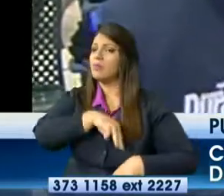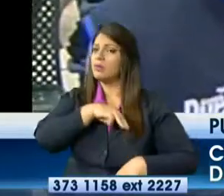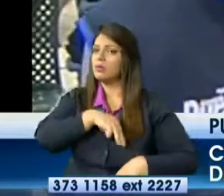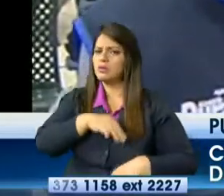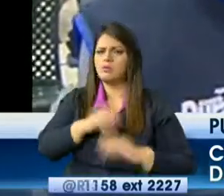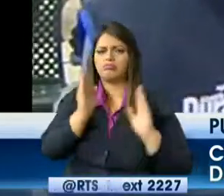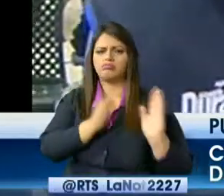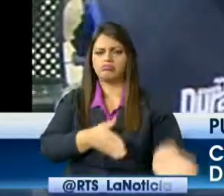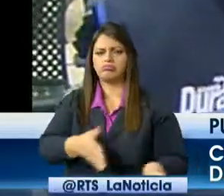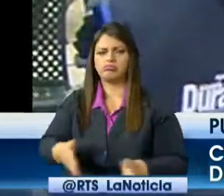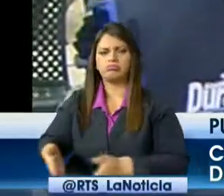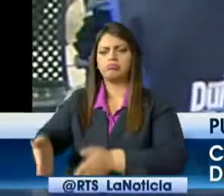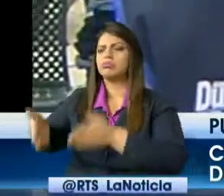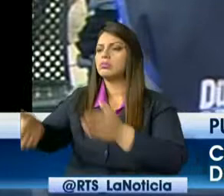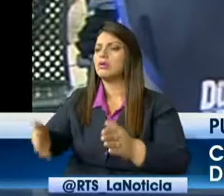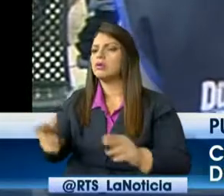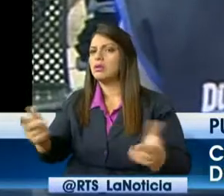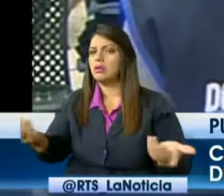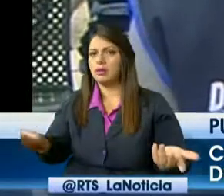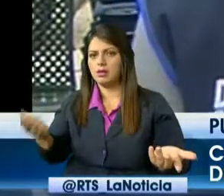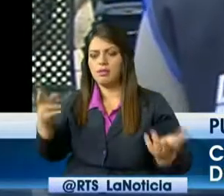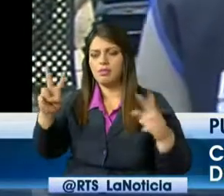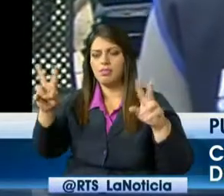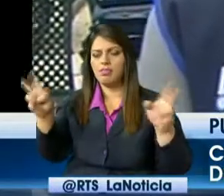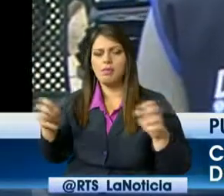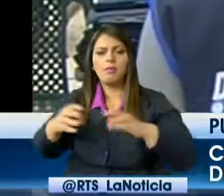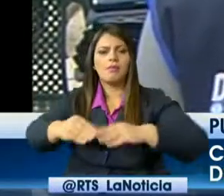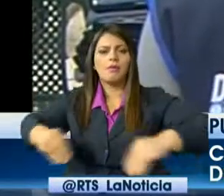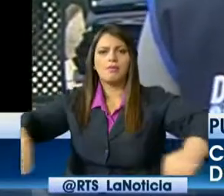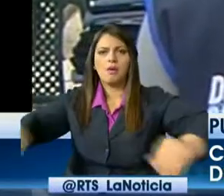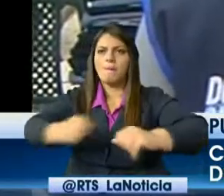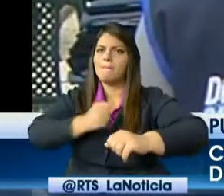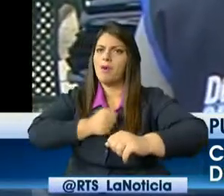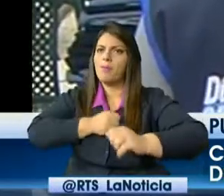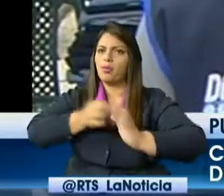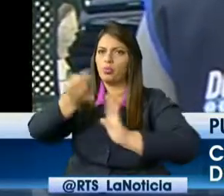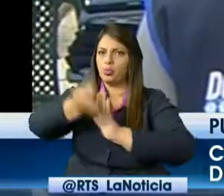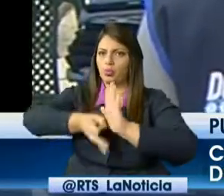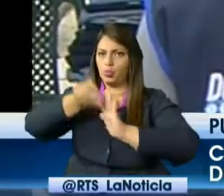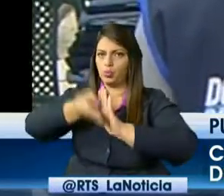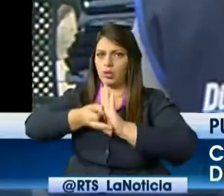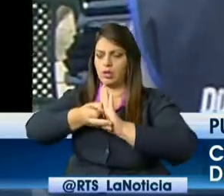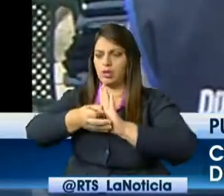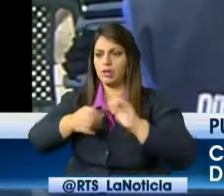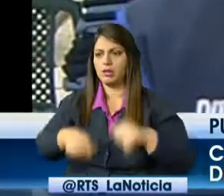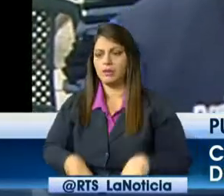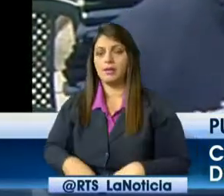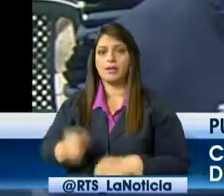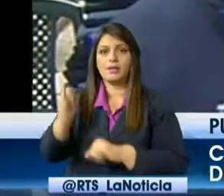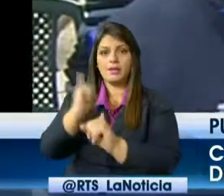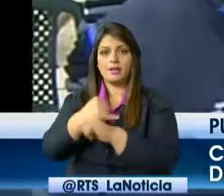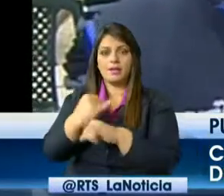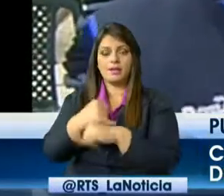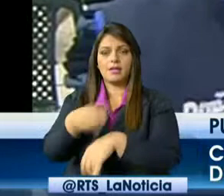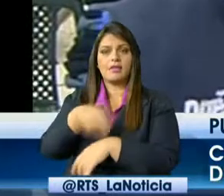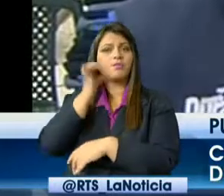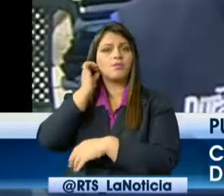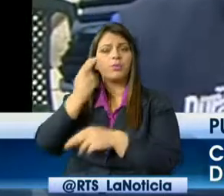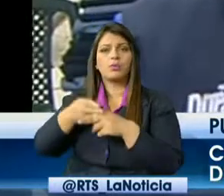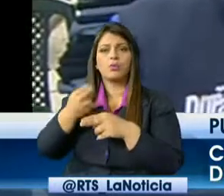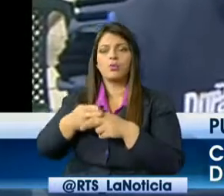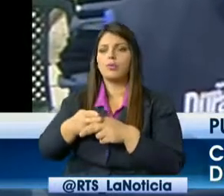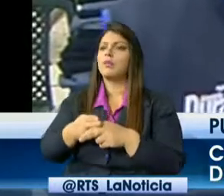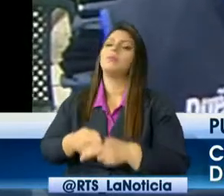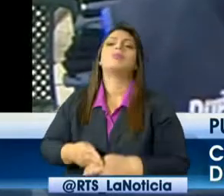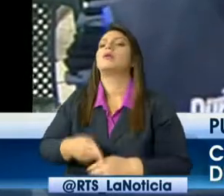ordenamiento territorial liderado por la ingeniera Alexandra Arce, estamos nosotros planteando una reubicación a los